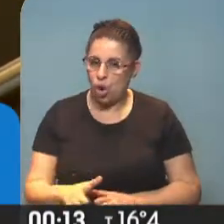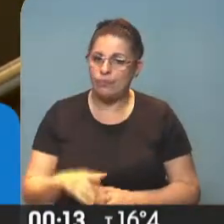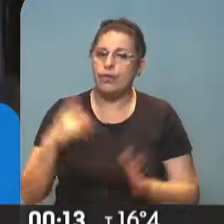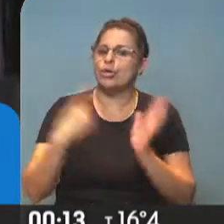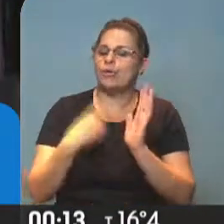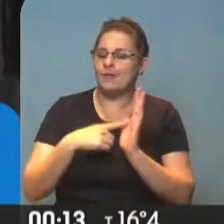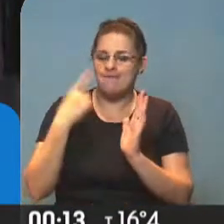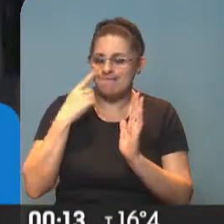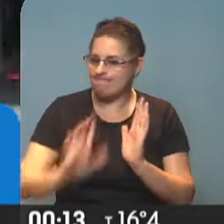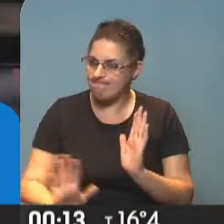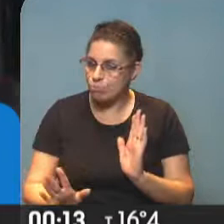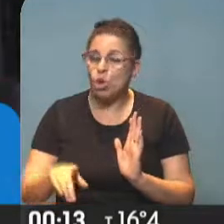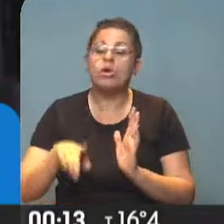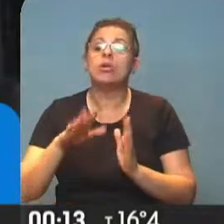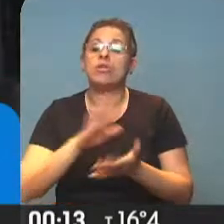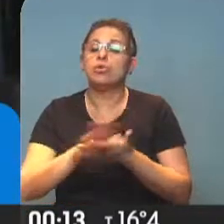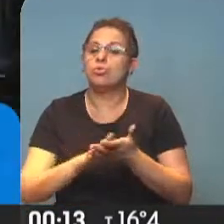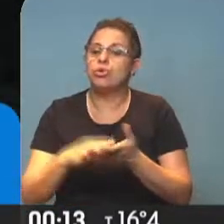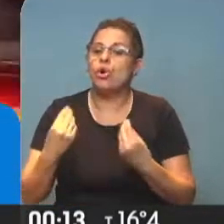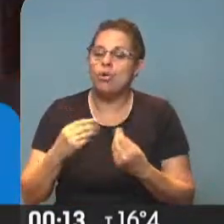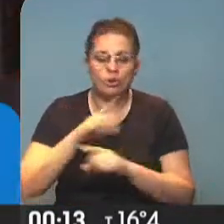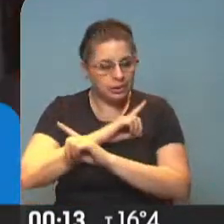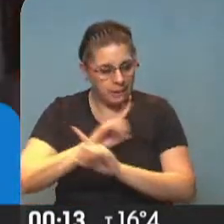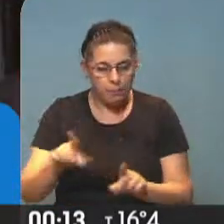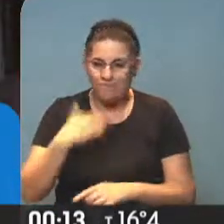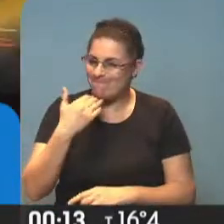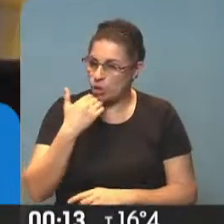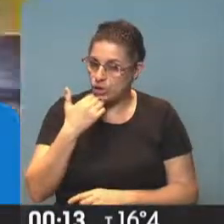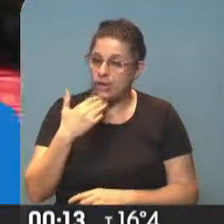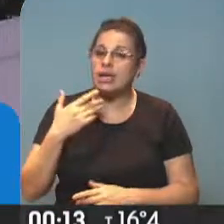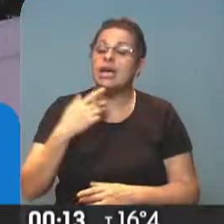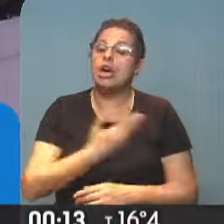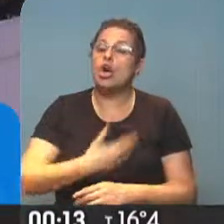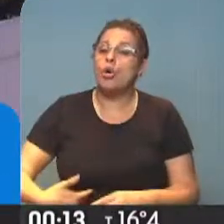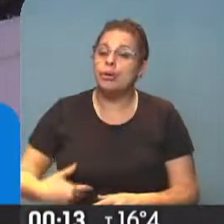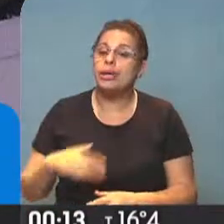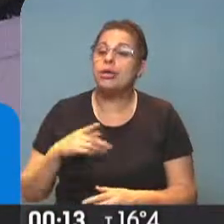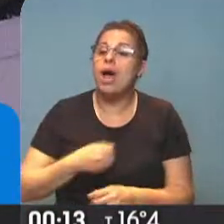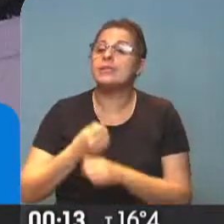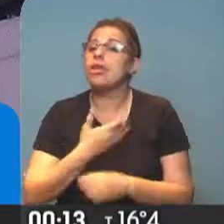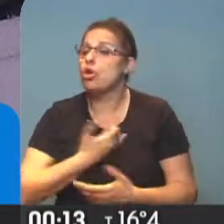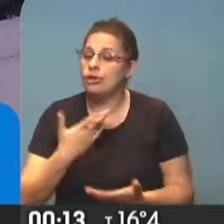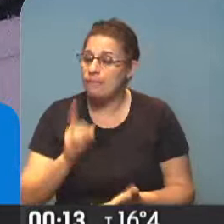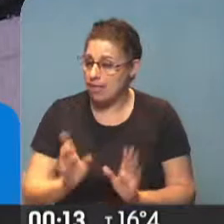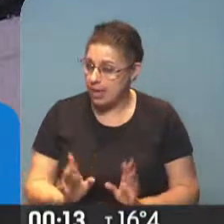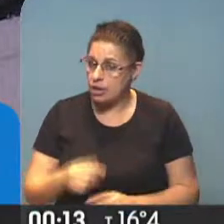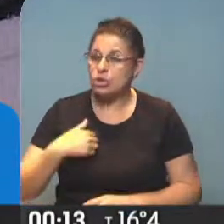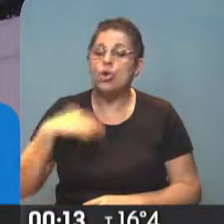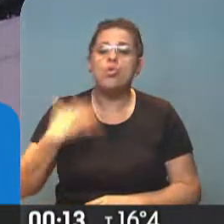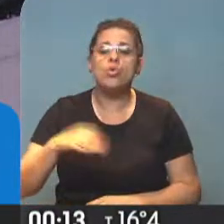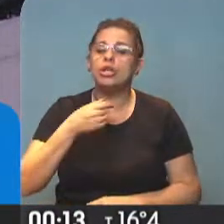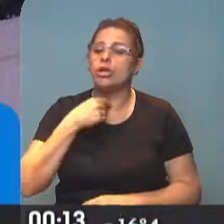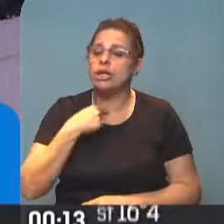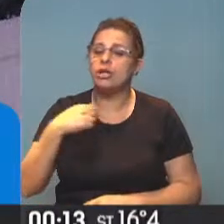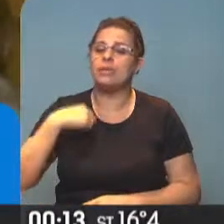norma, ni de cómo resolverlo, ni cómo no resolverlo, y hasta dónde puede llegar el gobierno. Yo lo único que quiero es que mi hija vuelva a